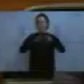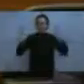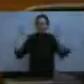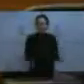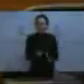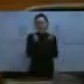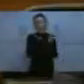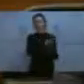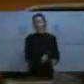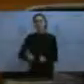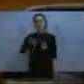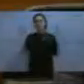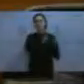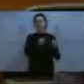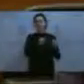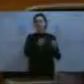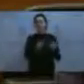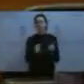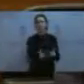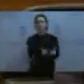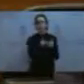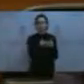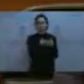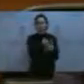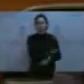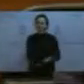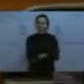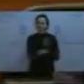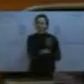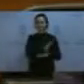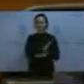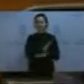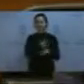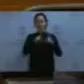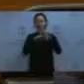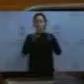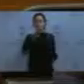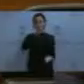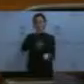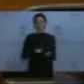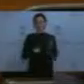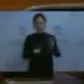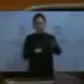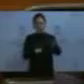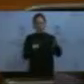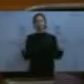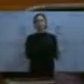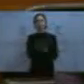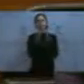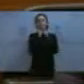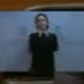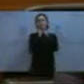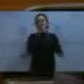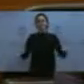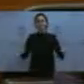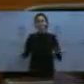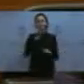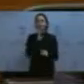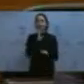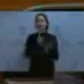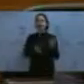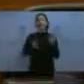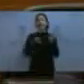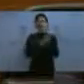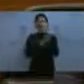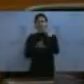la protección, el blindaje de nuestra lengua, del asturiano, y también para la promoción y la difusión del mismo. Una ley, por cierto,